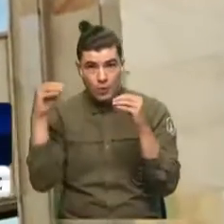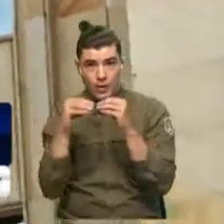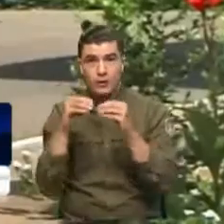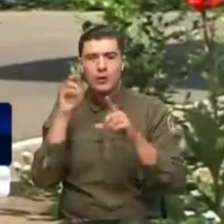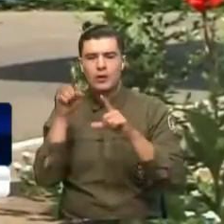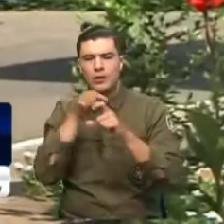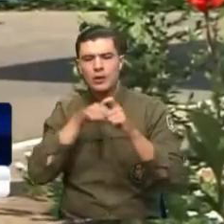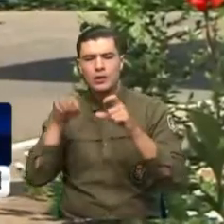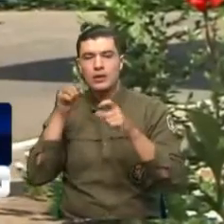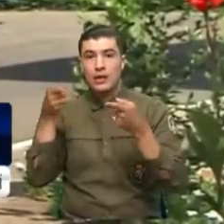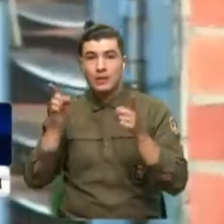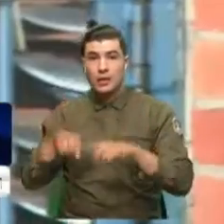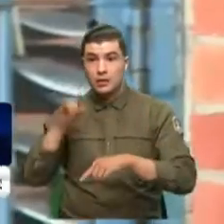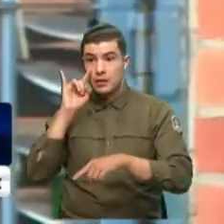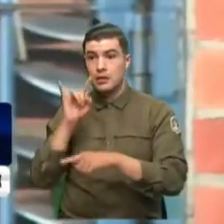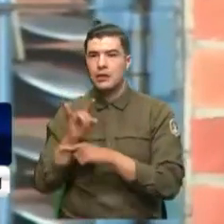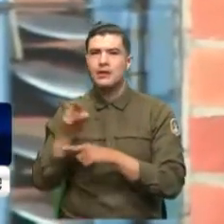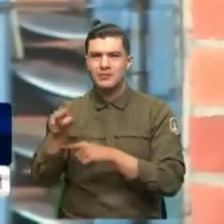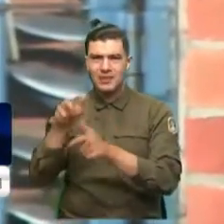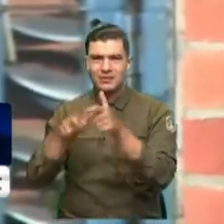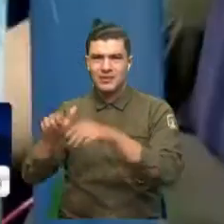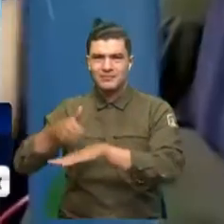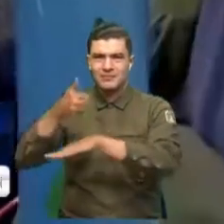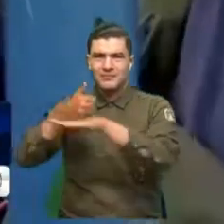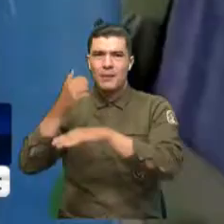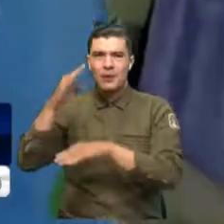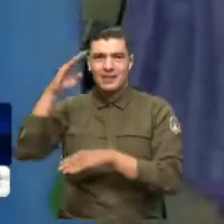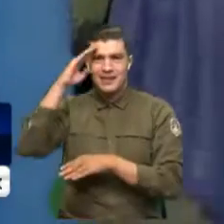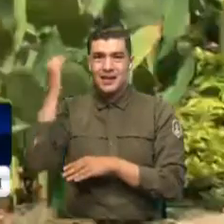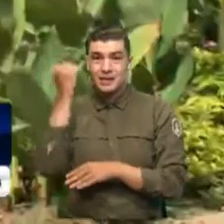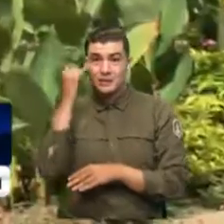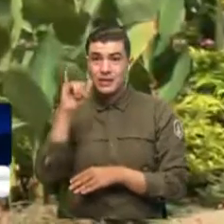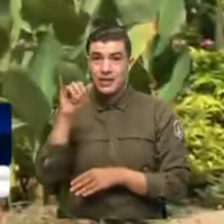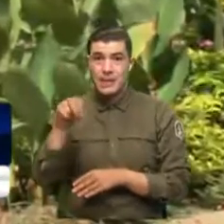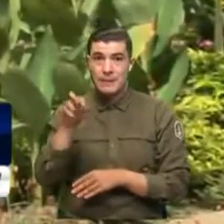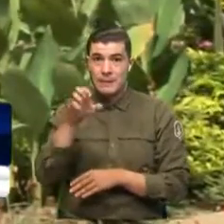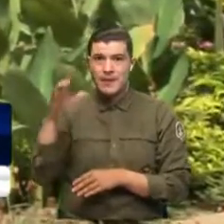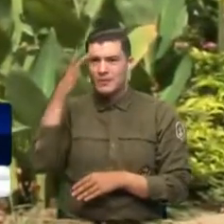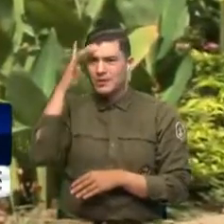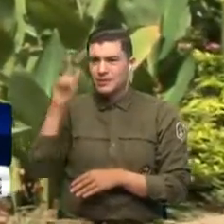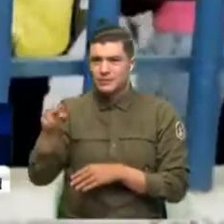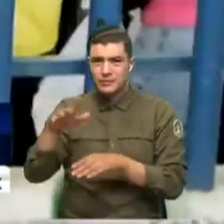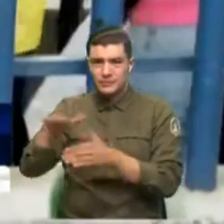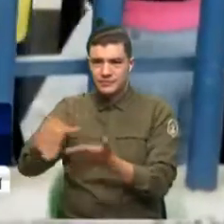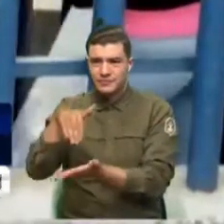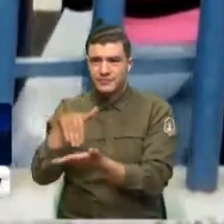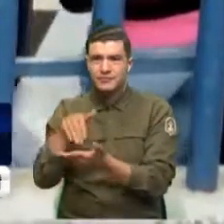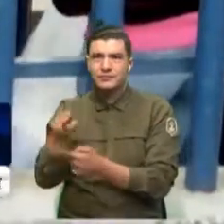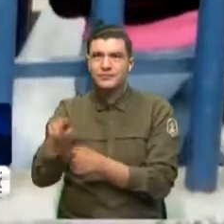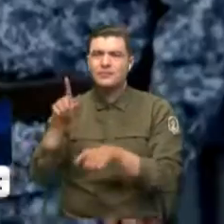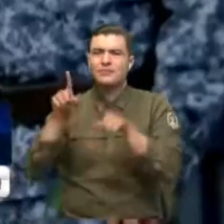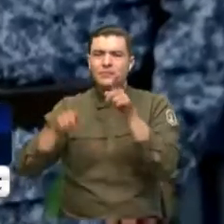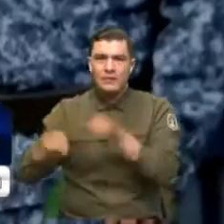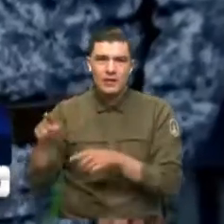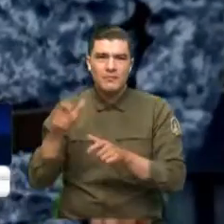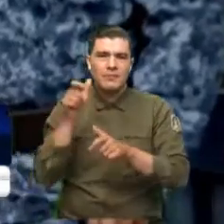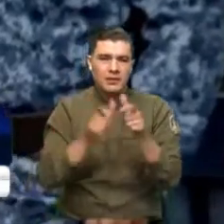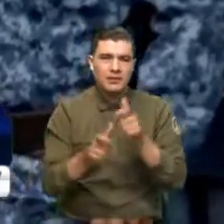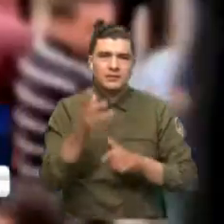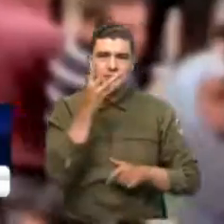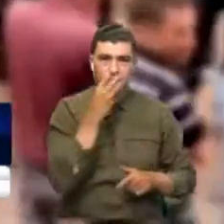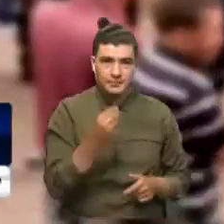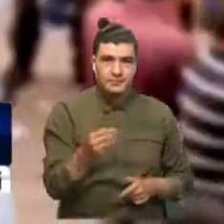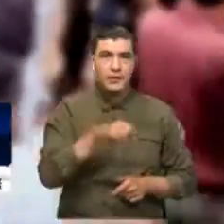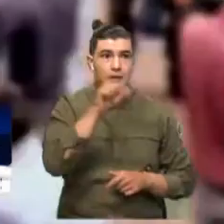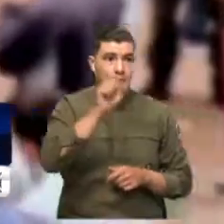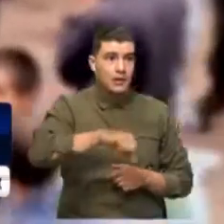y actores del INPEC debido a fuertes denuncias por parte del sindicato del centro penitenciario y de algunos reclusos. Y se